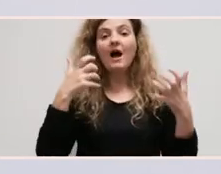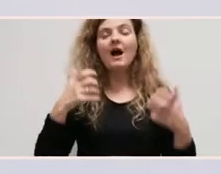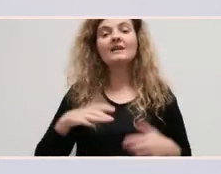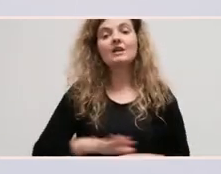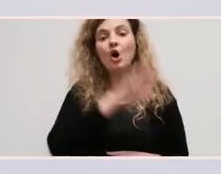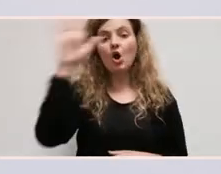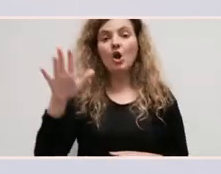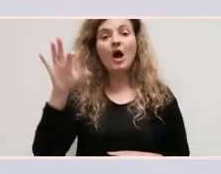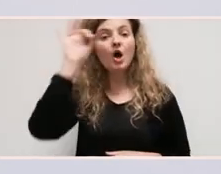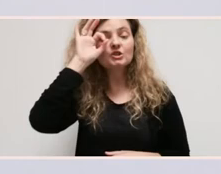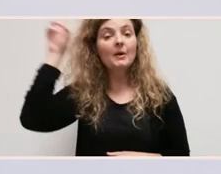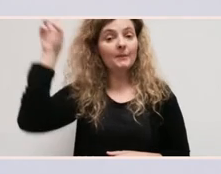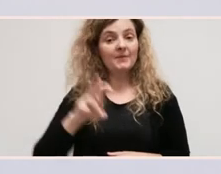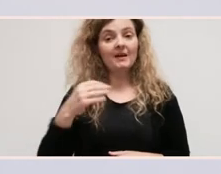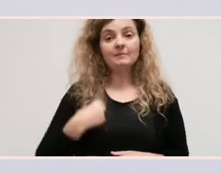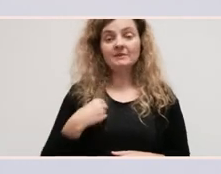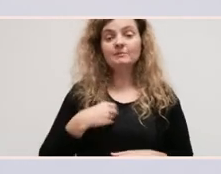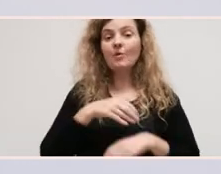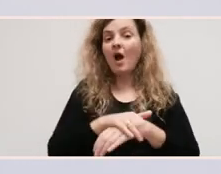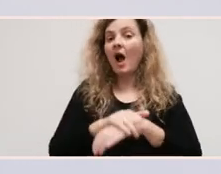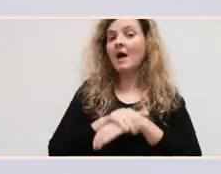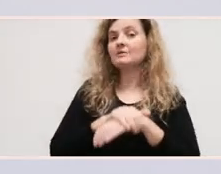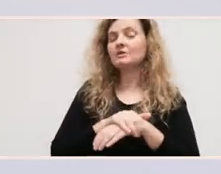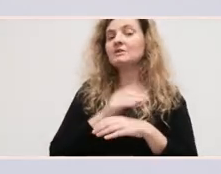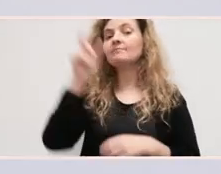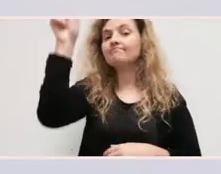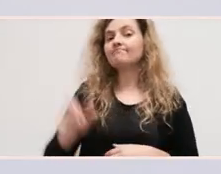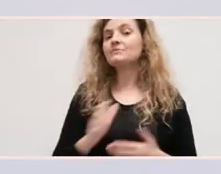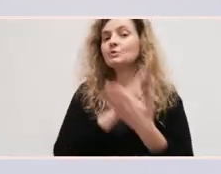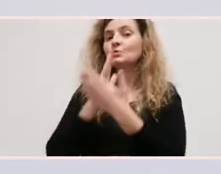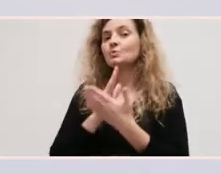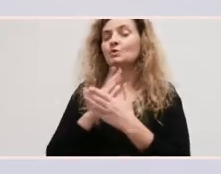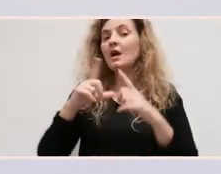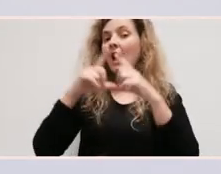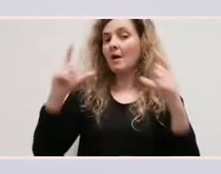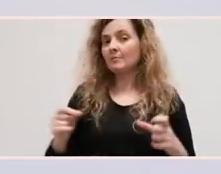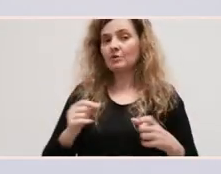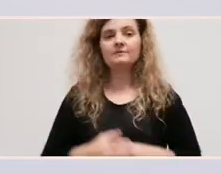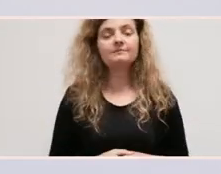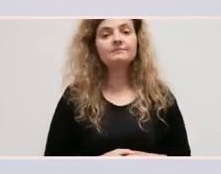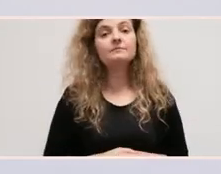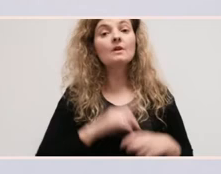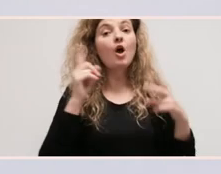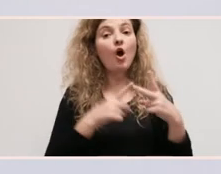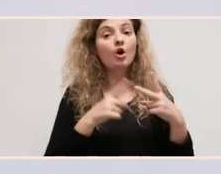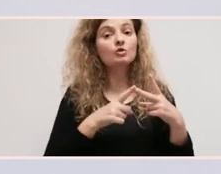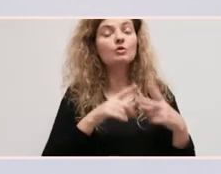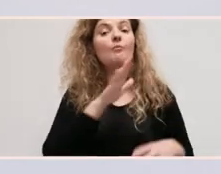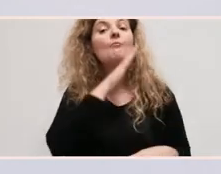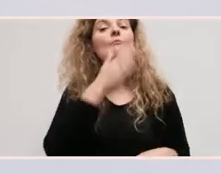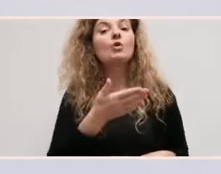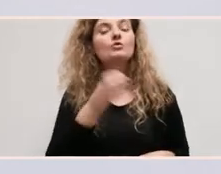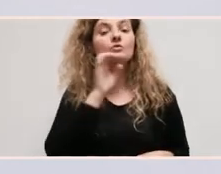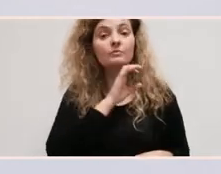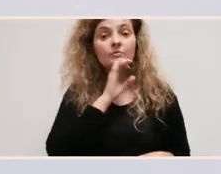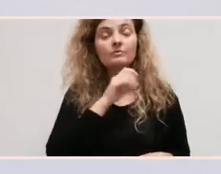arte oriental a Castelao lle veña de esta amizade con estudiante japonés, con Yodogawa. También otro feito